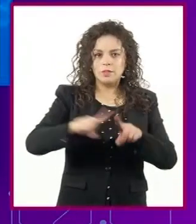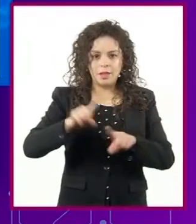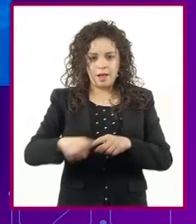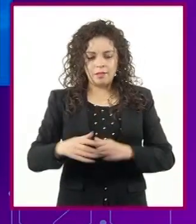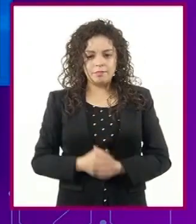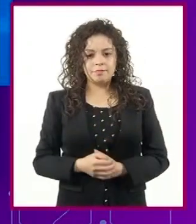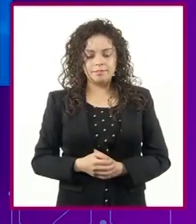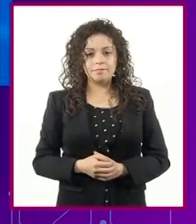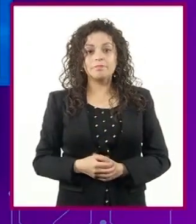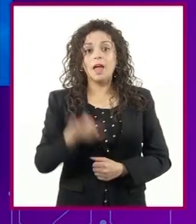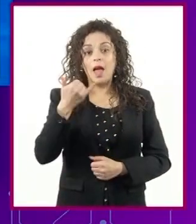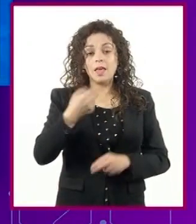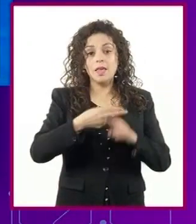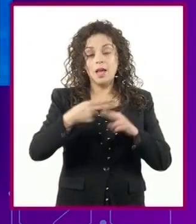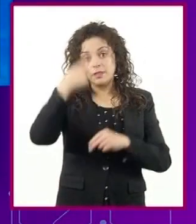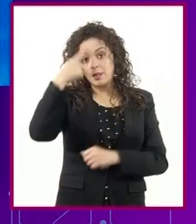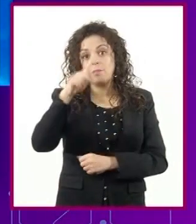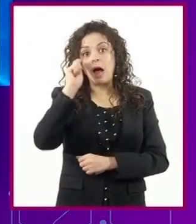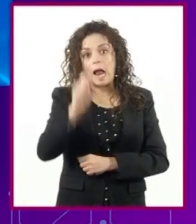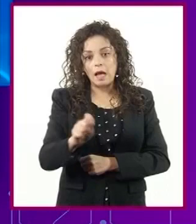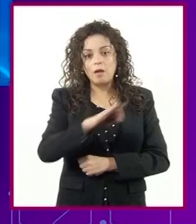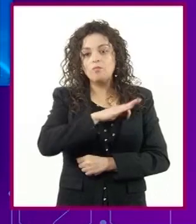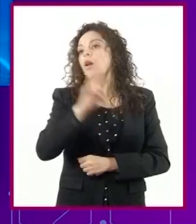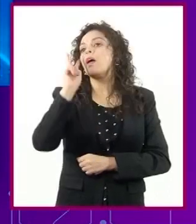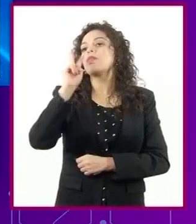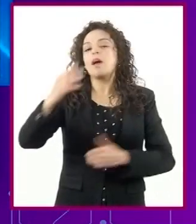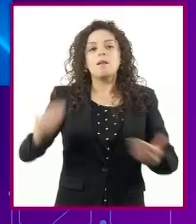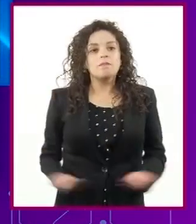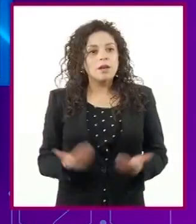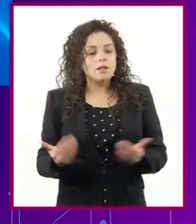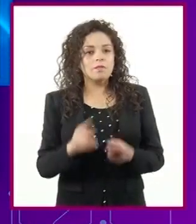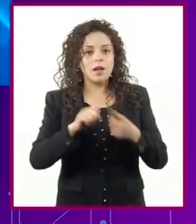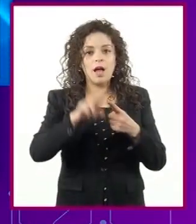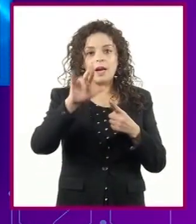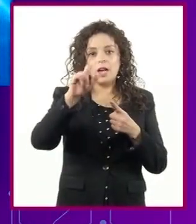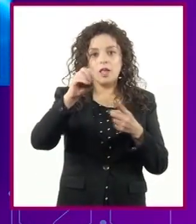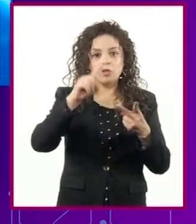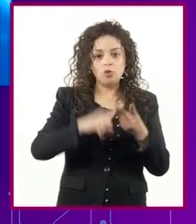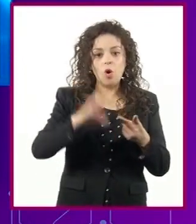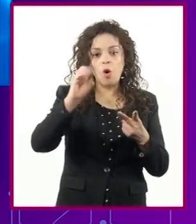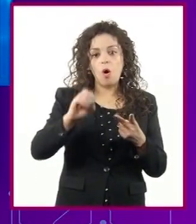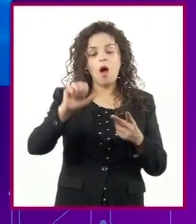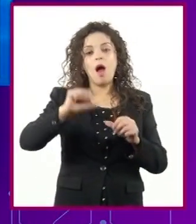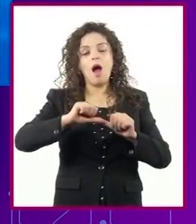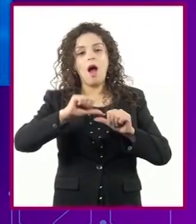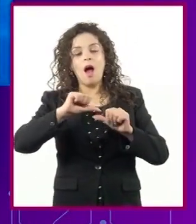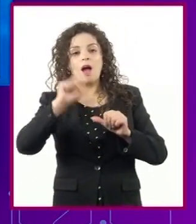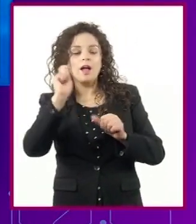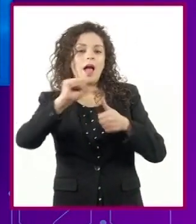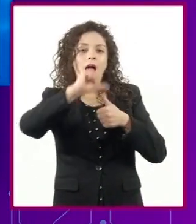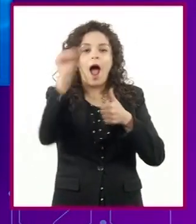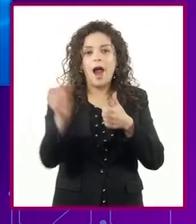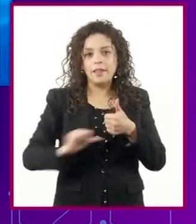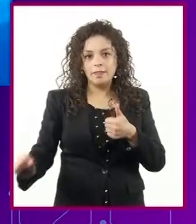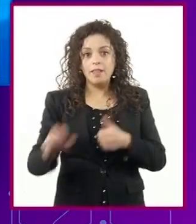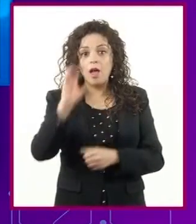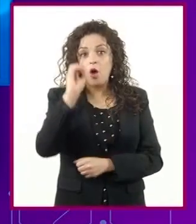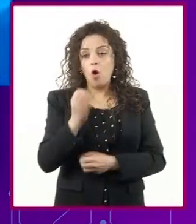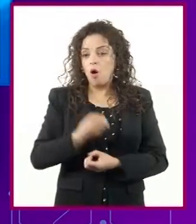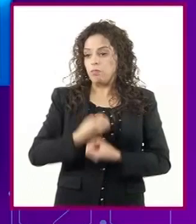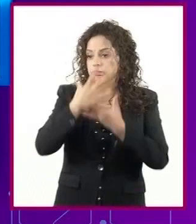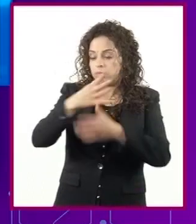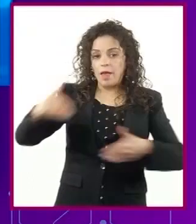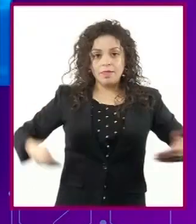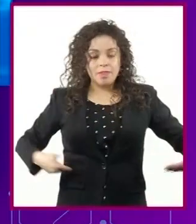visuales, por ejemplo, representaciones escénicas, rituales y obras de arte. Expresiones culturales verbales, esto